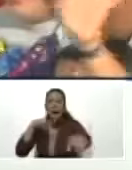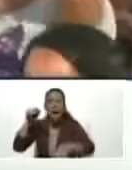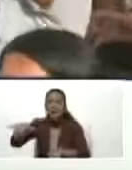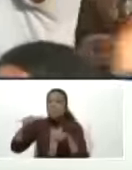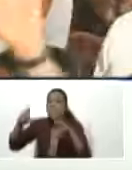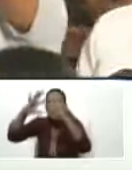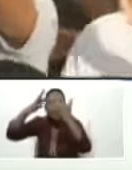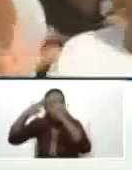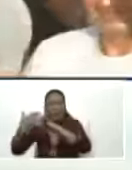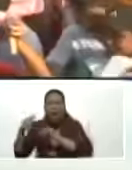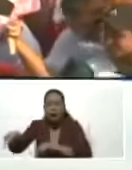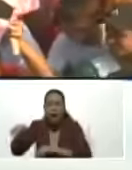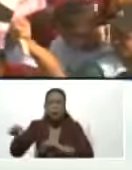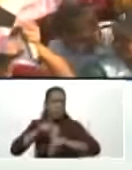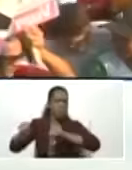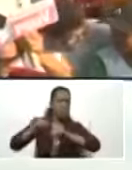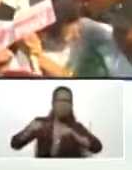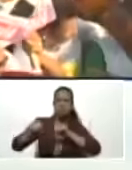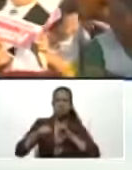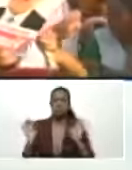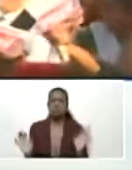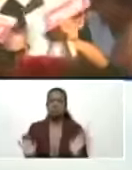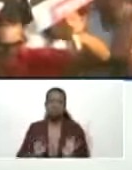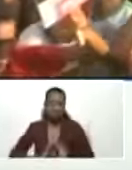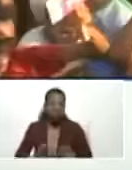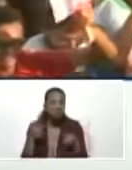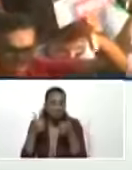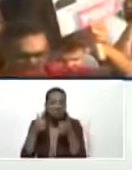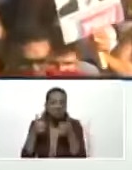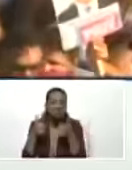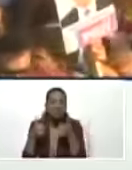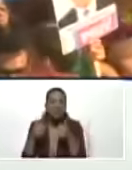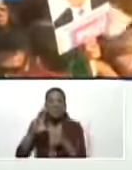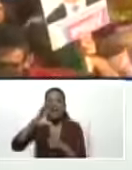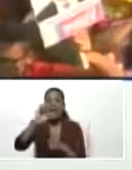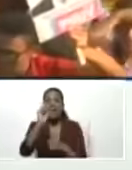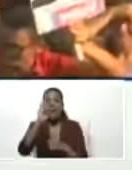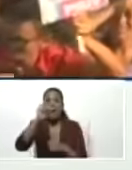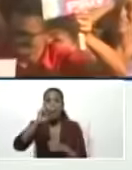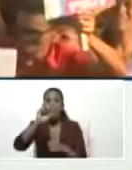del barrio, se movilizó. Esto es Camaguán.